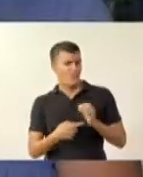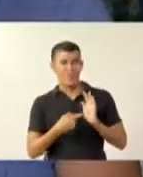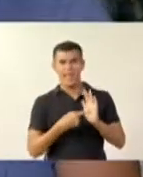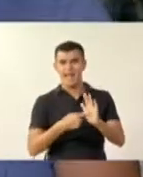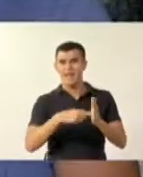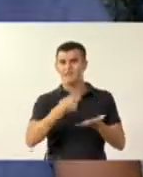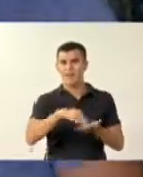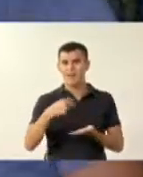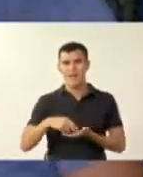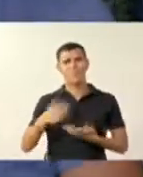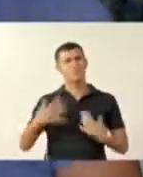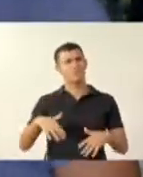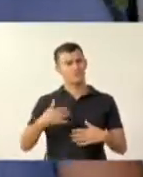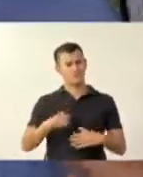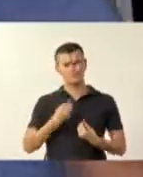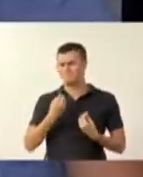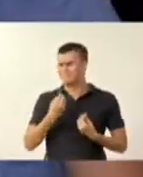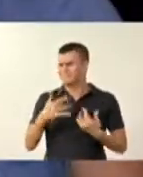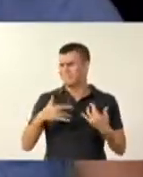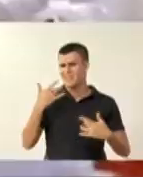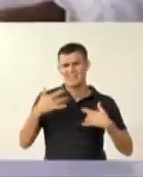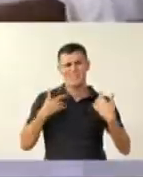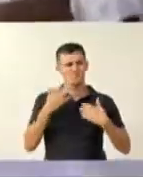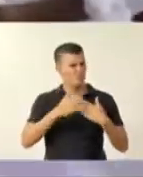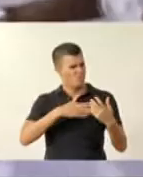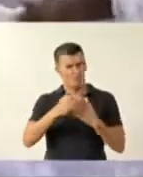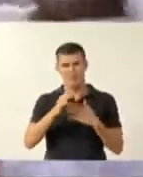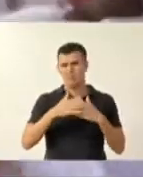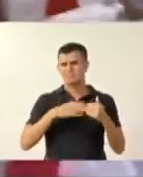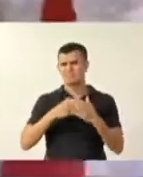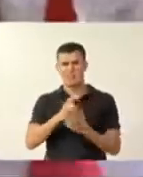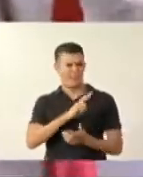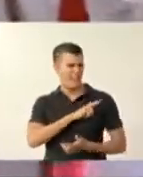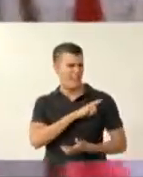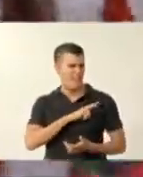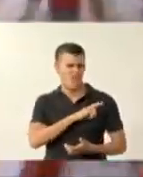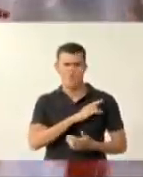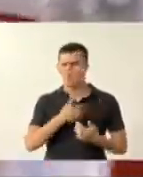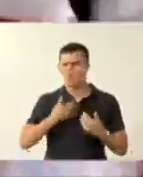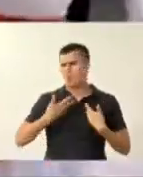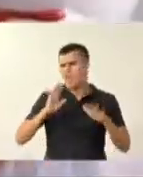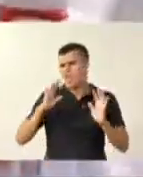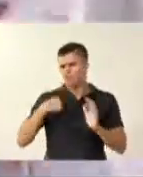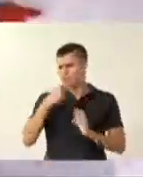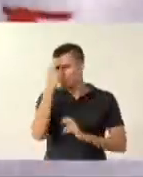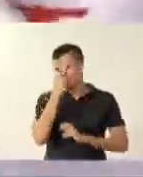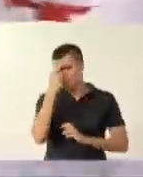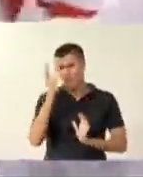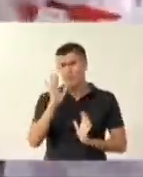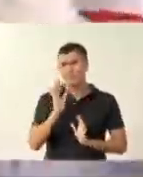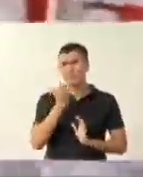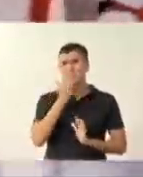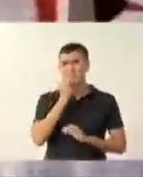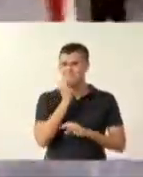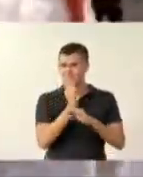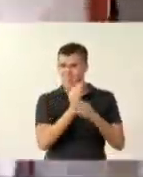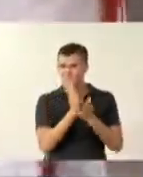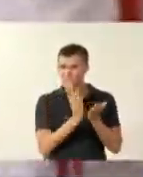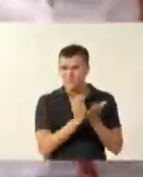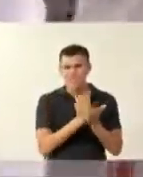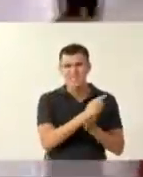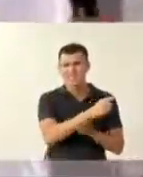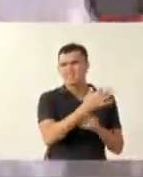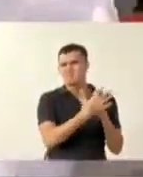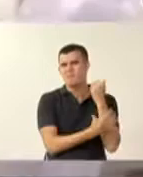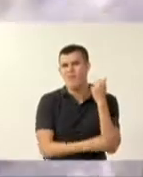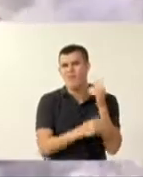hombre más importante de la humanidad. Entonces imagínate nosotros estar en ese evento, un grupo de Cristóbal Colón, de la institución educativa, de muchachos de